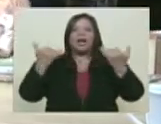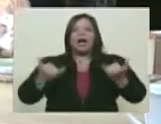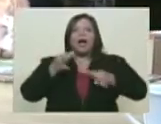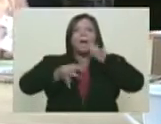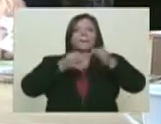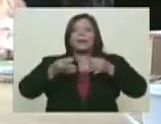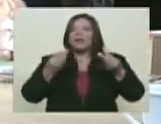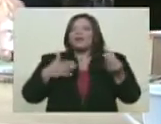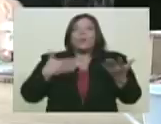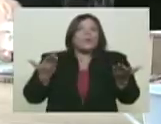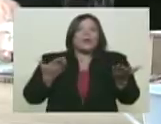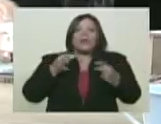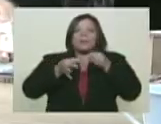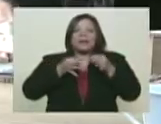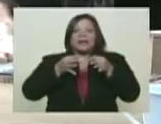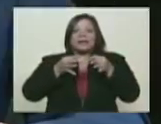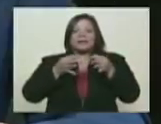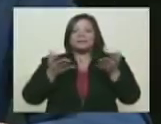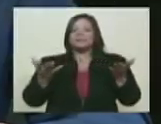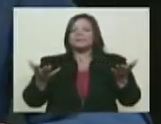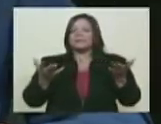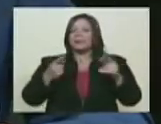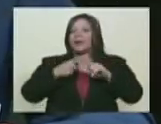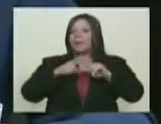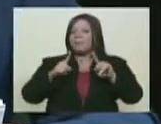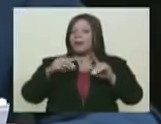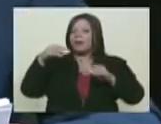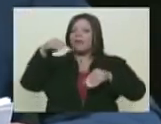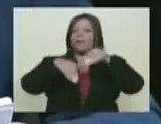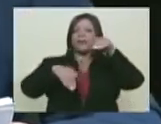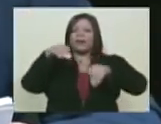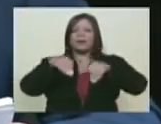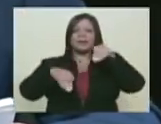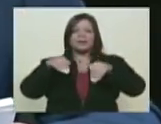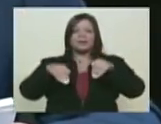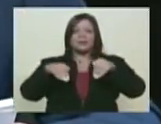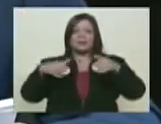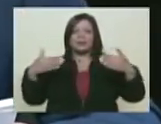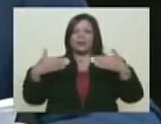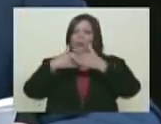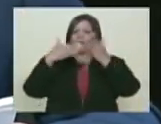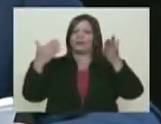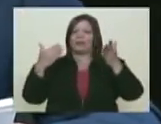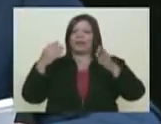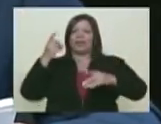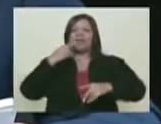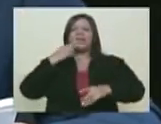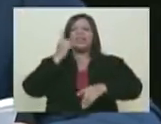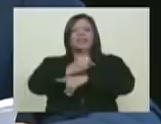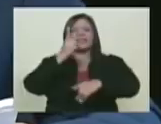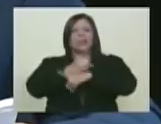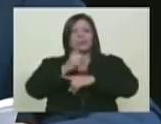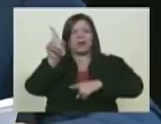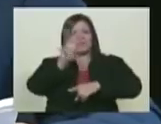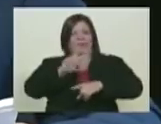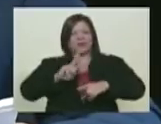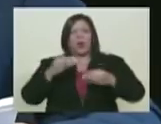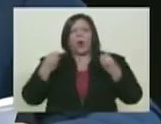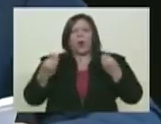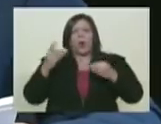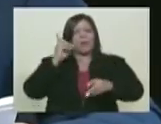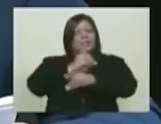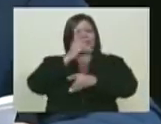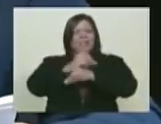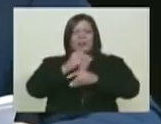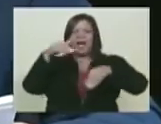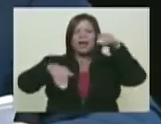que había pasado. Pero el hecho de que haya elecciones no es contradictorio con la idea de la dictadura, que al mismo tiempo se